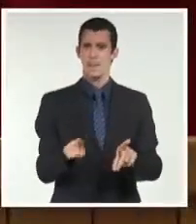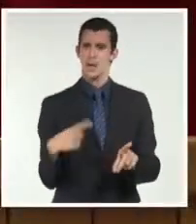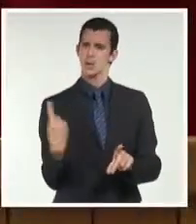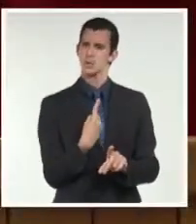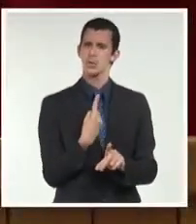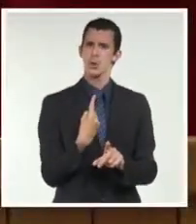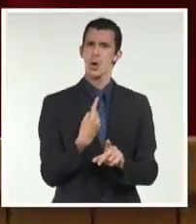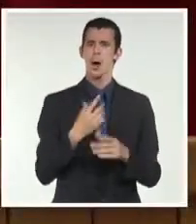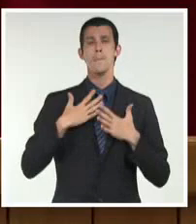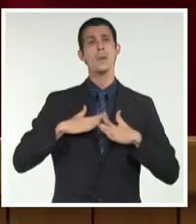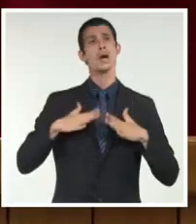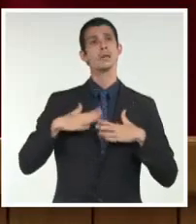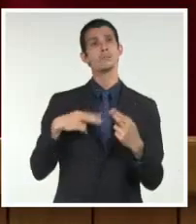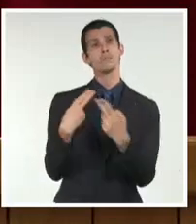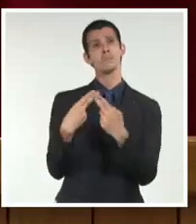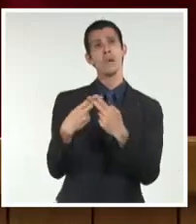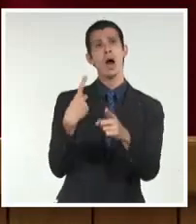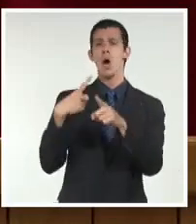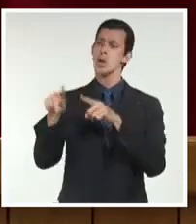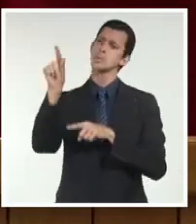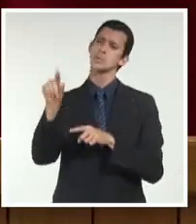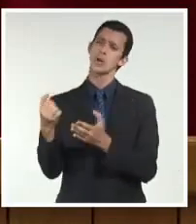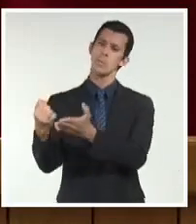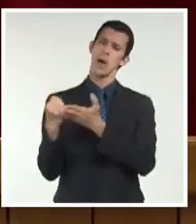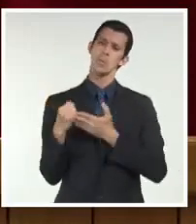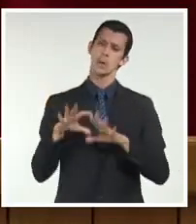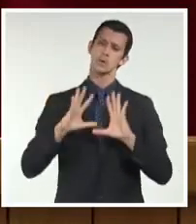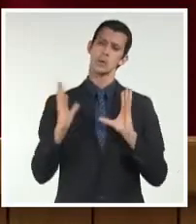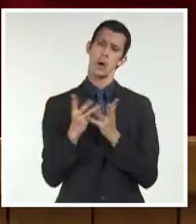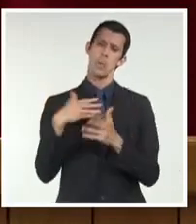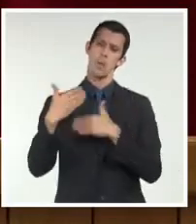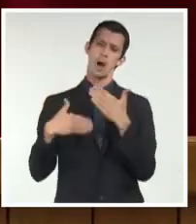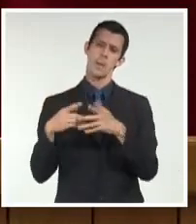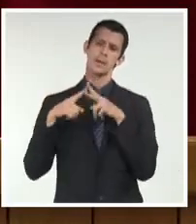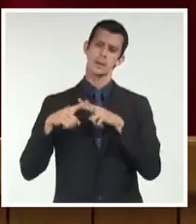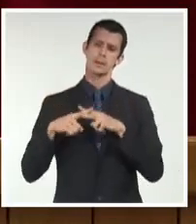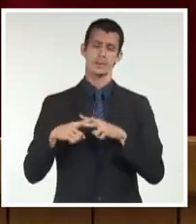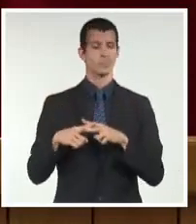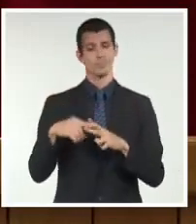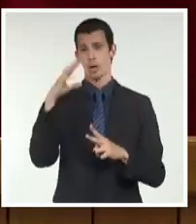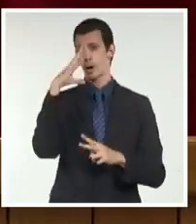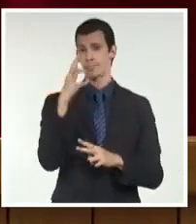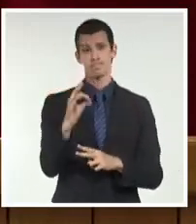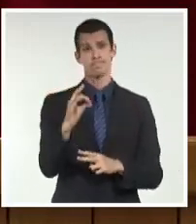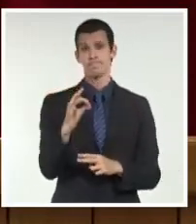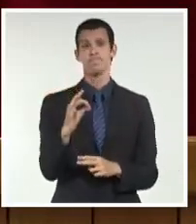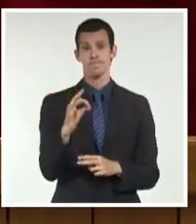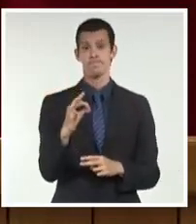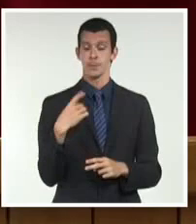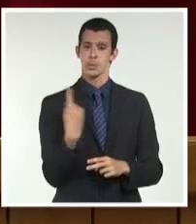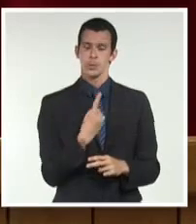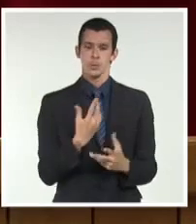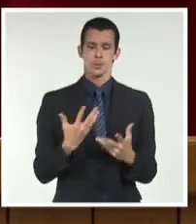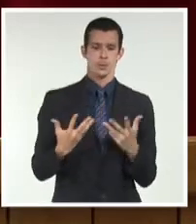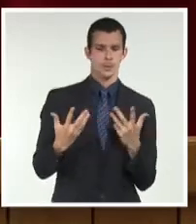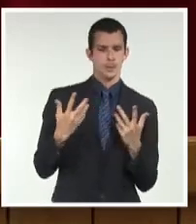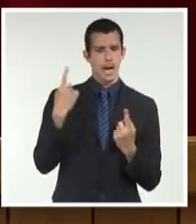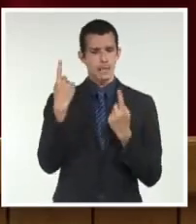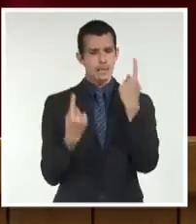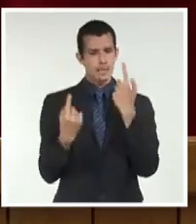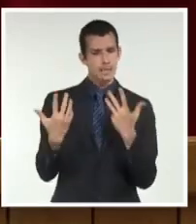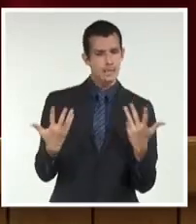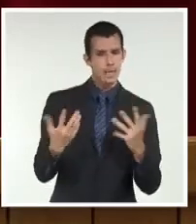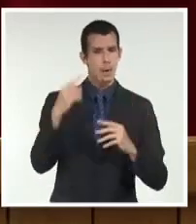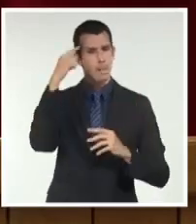de la economía y nos permite avanzar en la implementación de un conjunto de medidas que se han elaborado tomando en cuenta